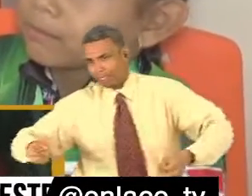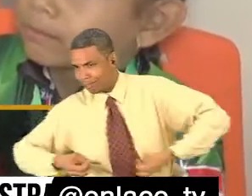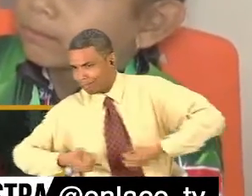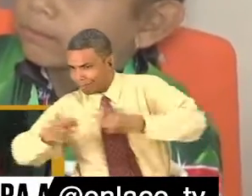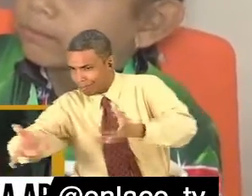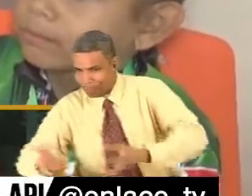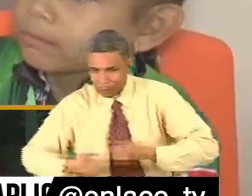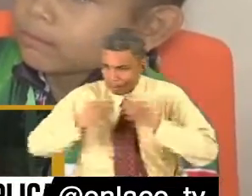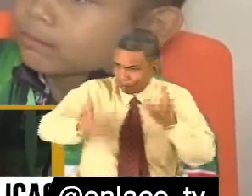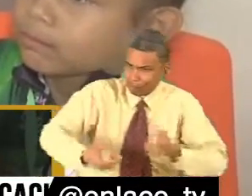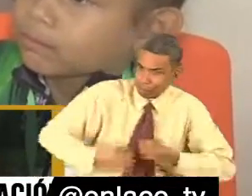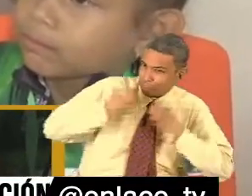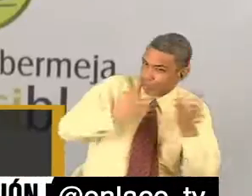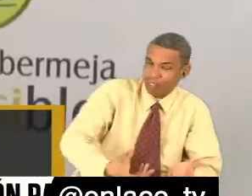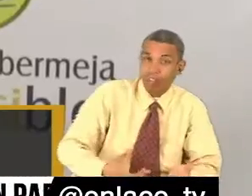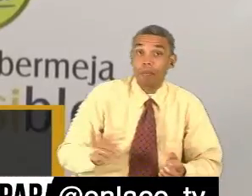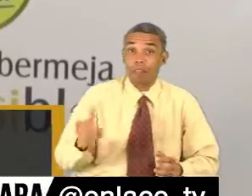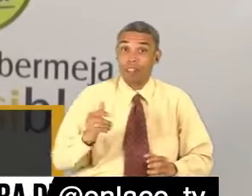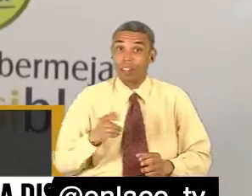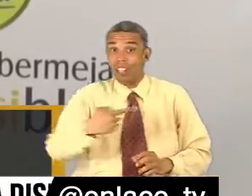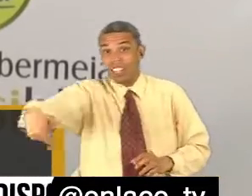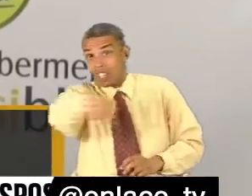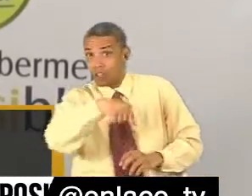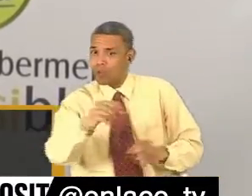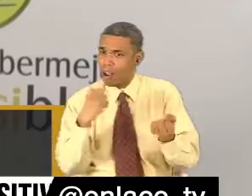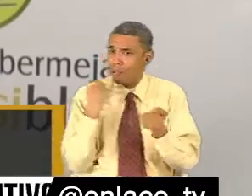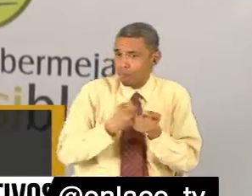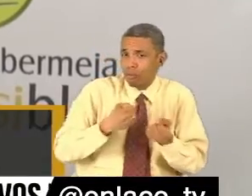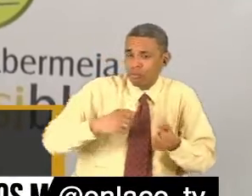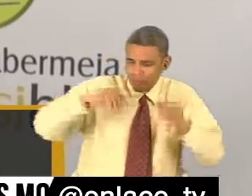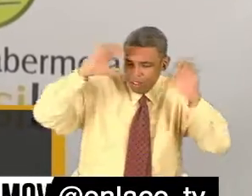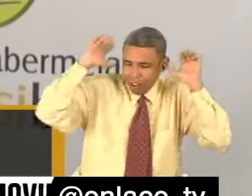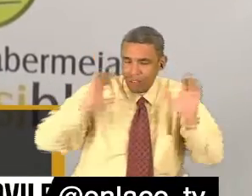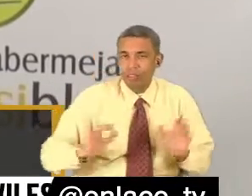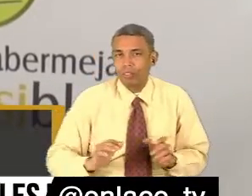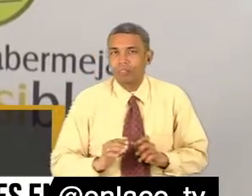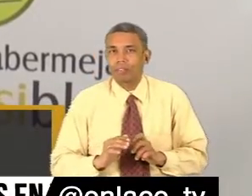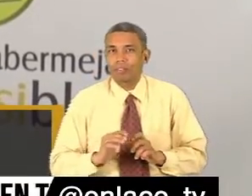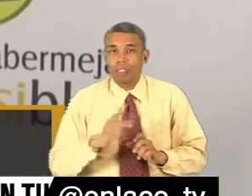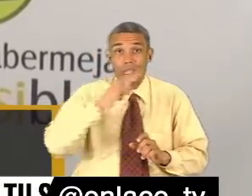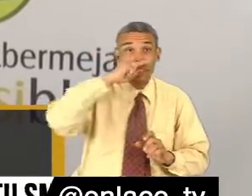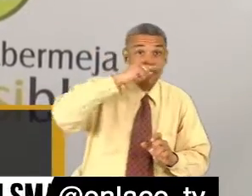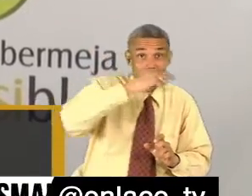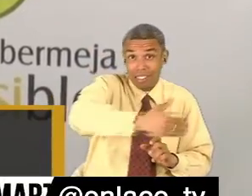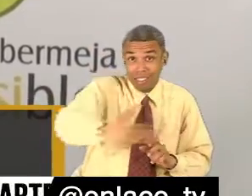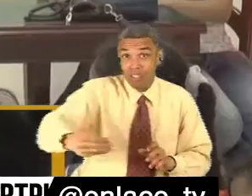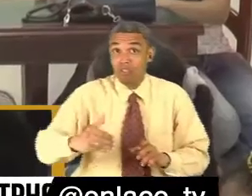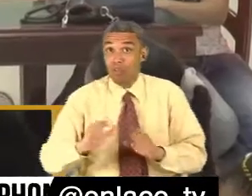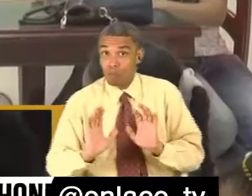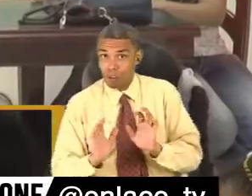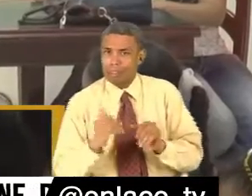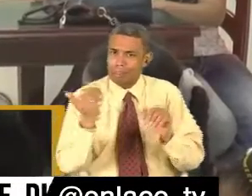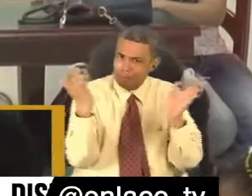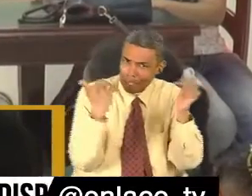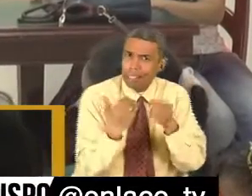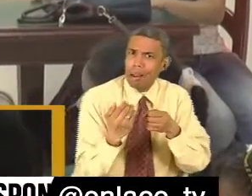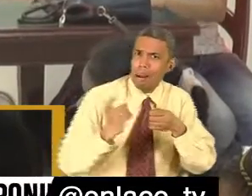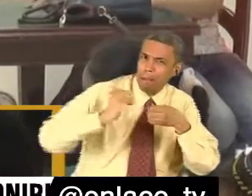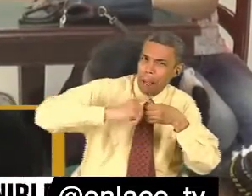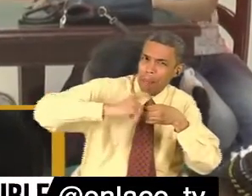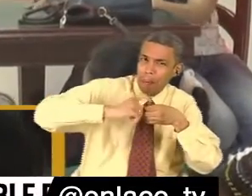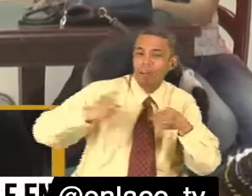en el instituto y que ojalá no sean solamente ellos, que vengan también y se vinculen todos los niños de Barranca Bermeja a nuestras escuelas. Con ese tipo de espacio